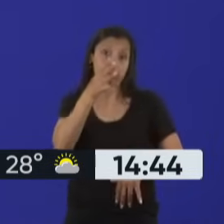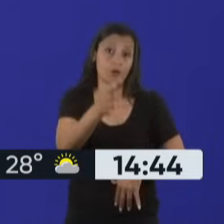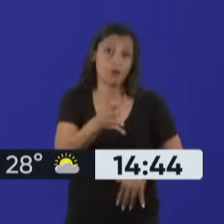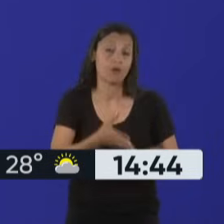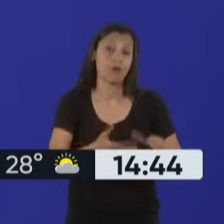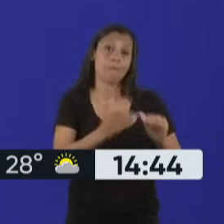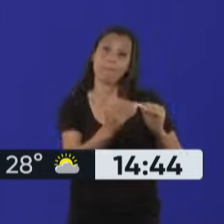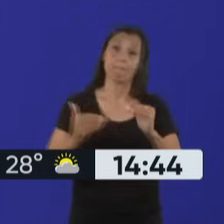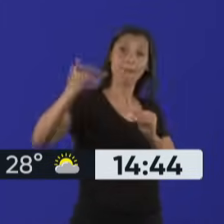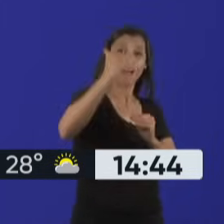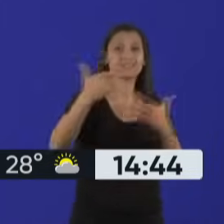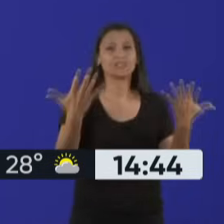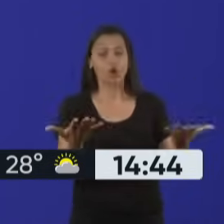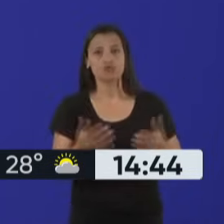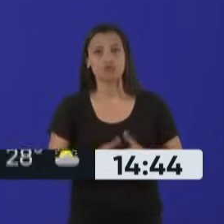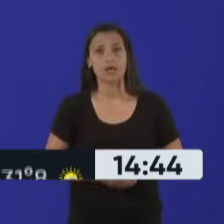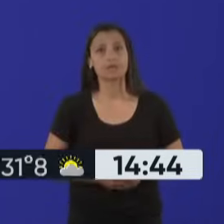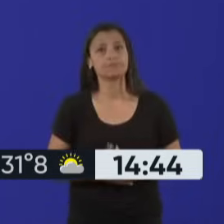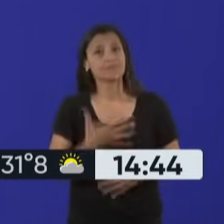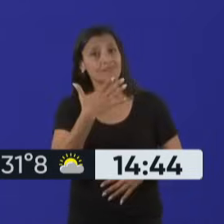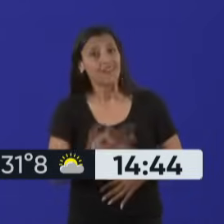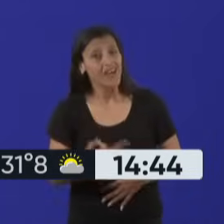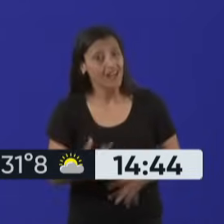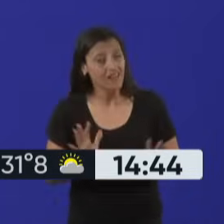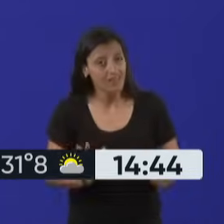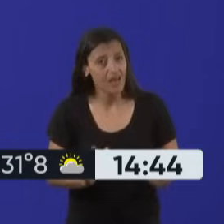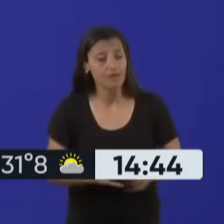Entonces, la realidad es que también,